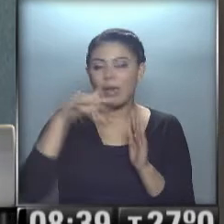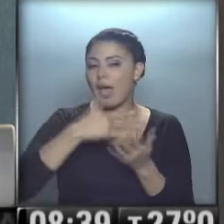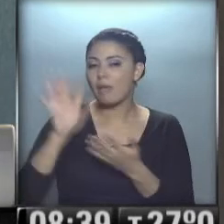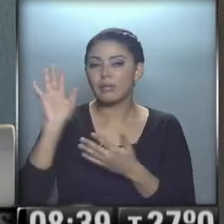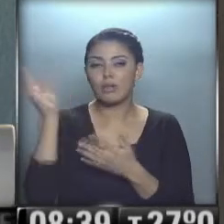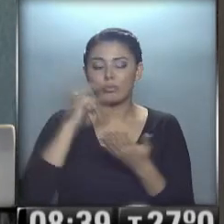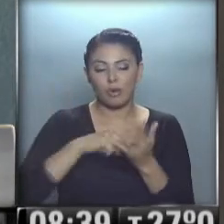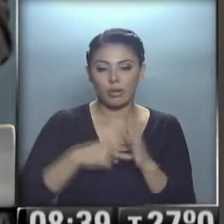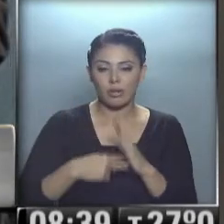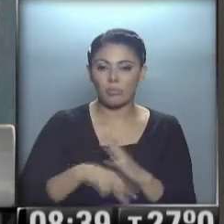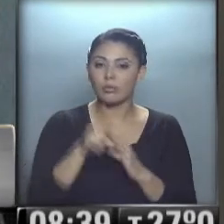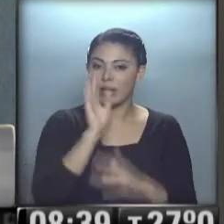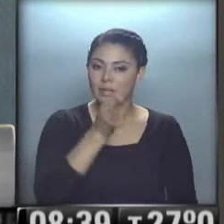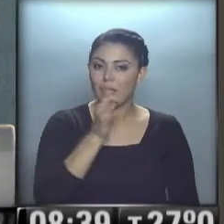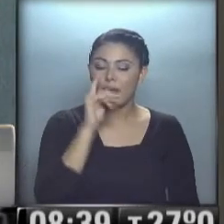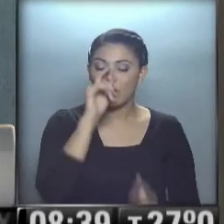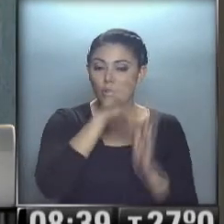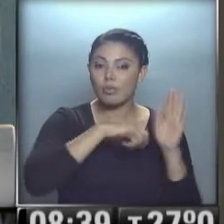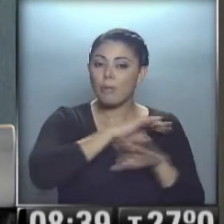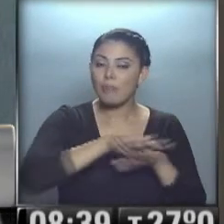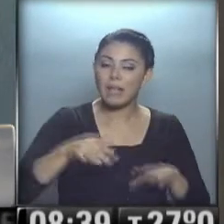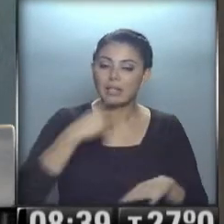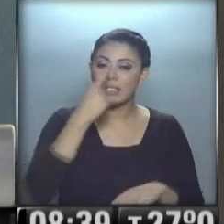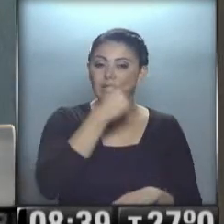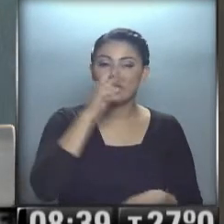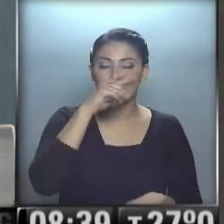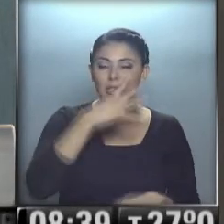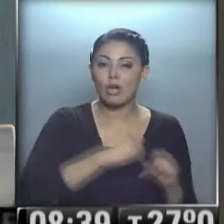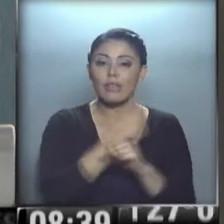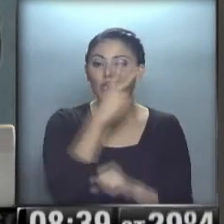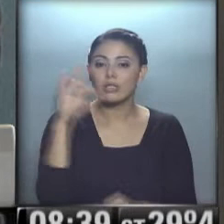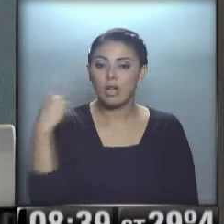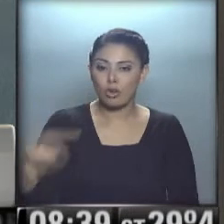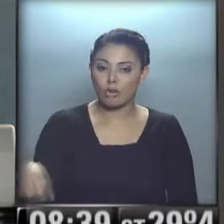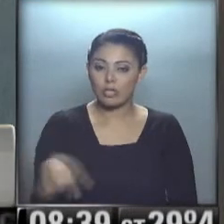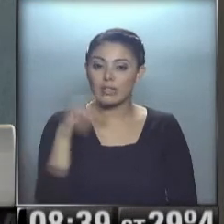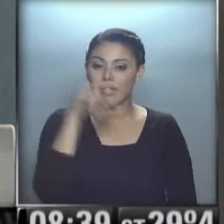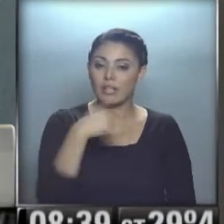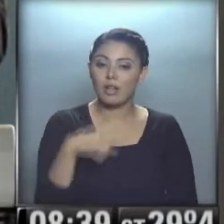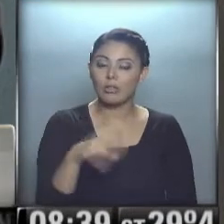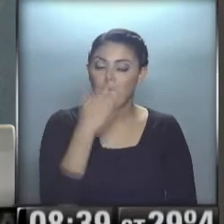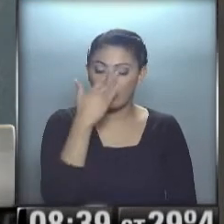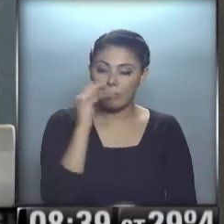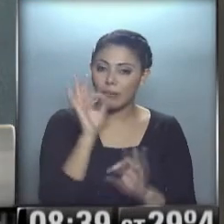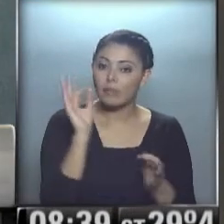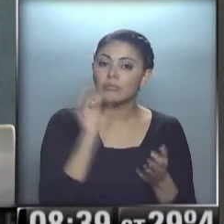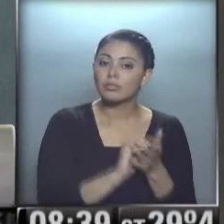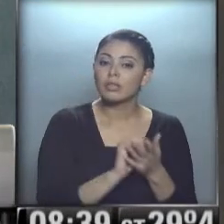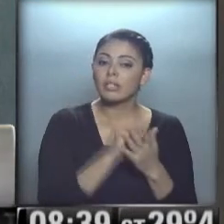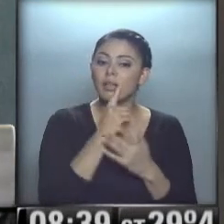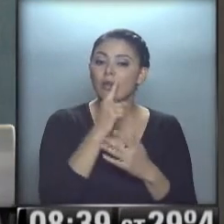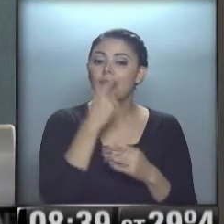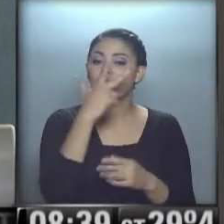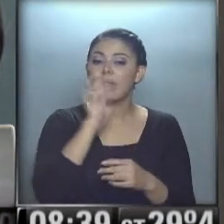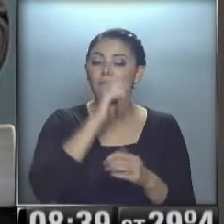desvío. Usted sabe que el convenio marco identificaba entre 175 a 200 productos. Estos son los productos que se van a hacer con evaluación de carácter